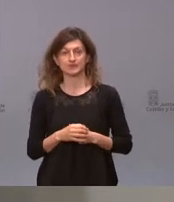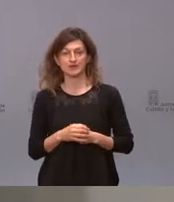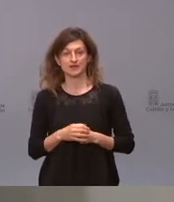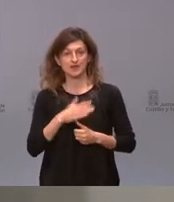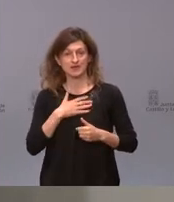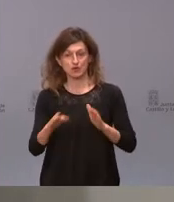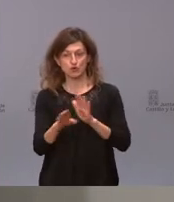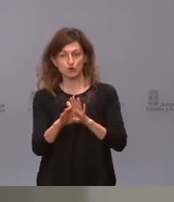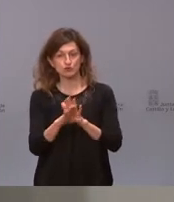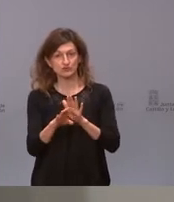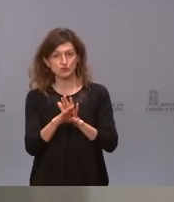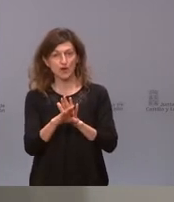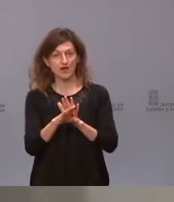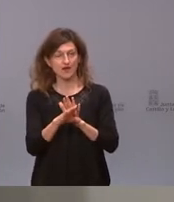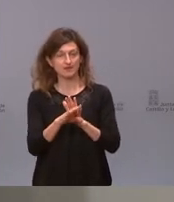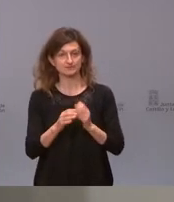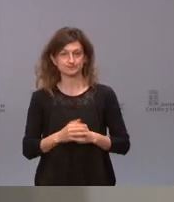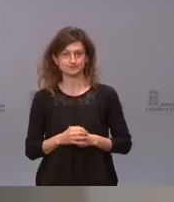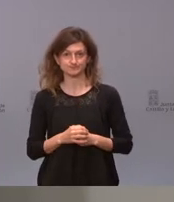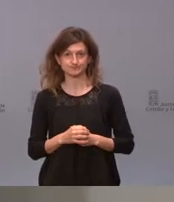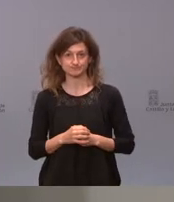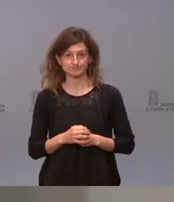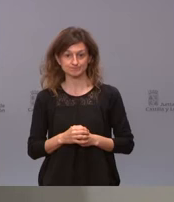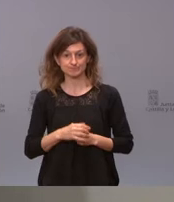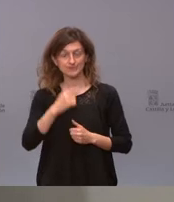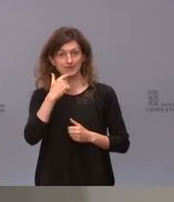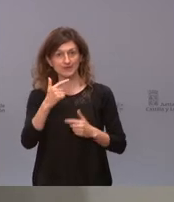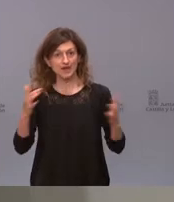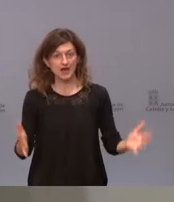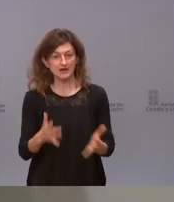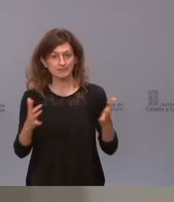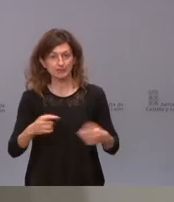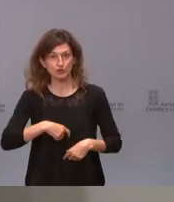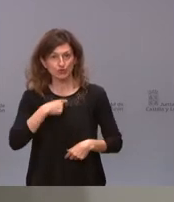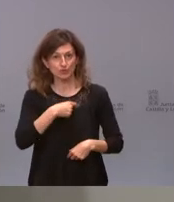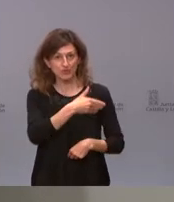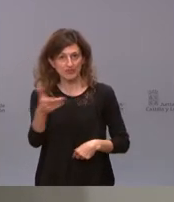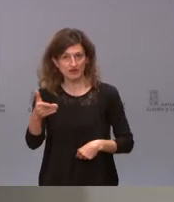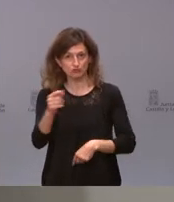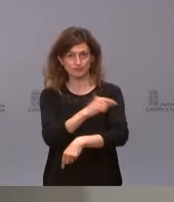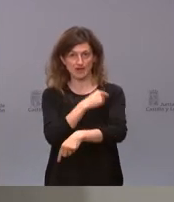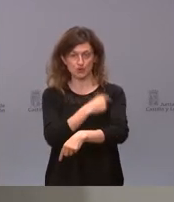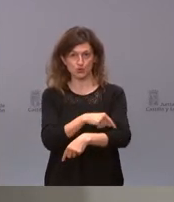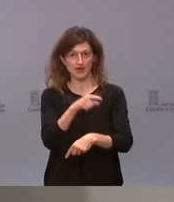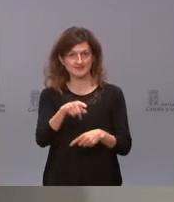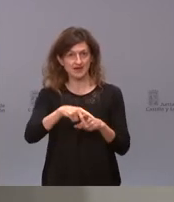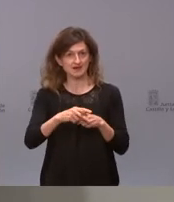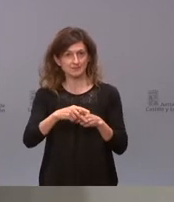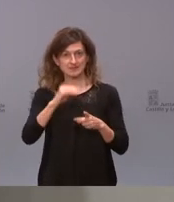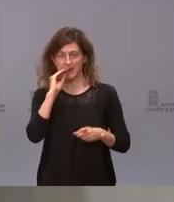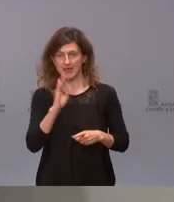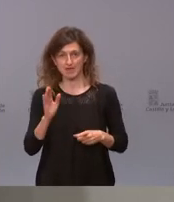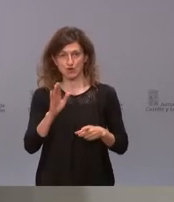otra parte como no puede ser de otra manera animando a todos los ciudadanos a vacunarse es la mejor herramienta que tenemos